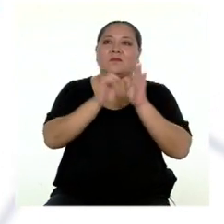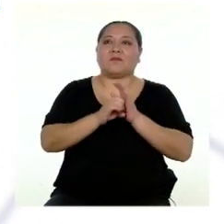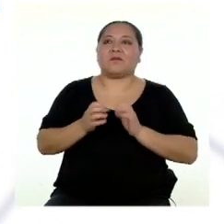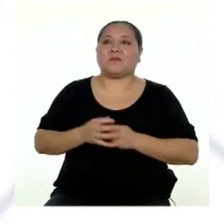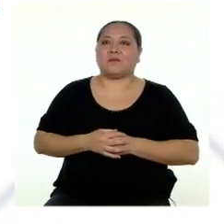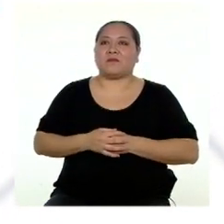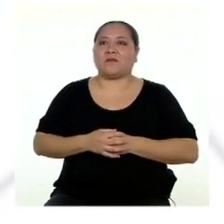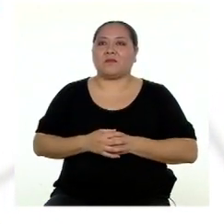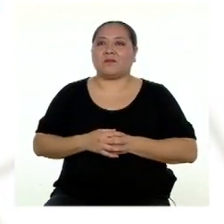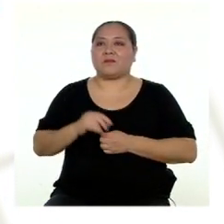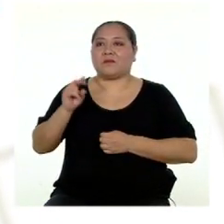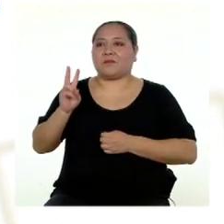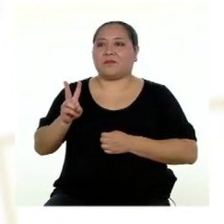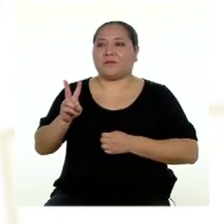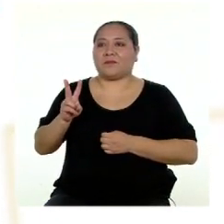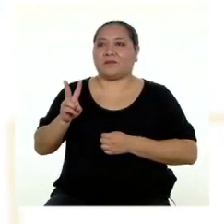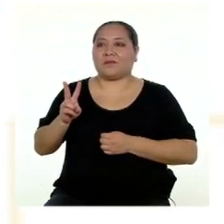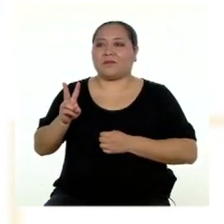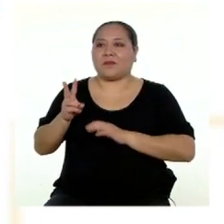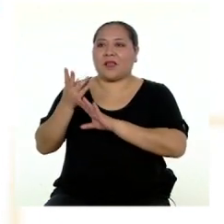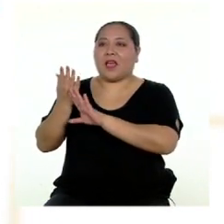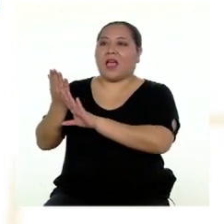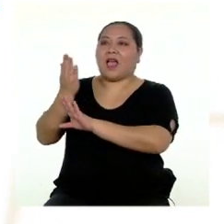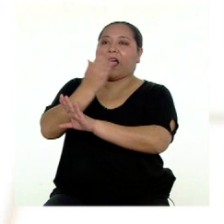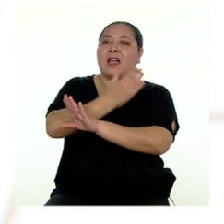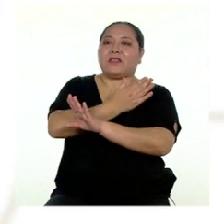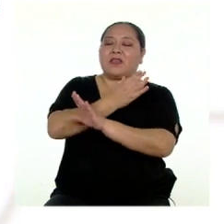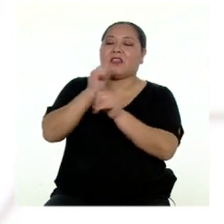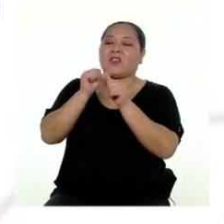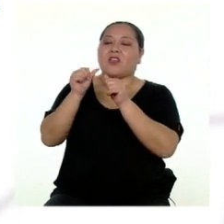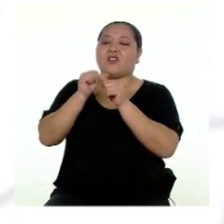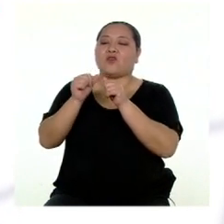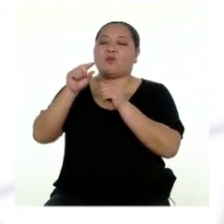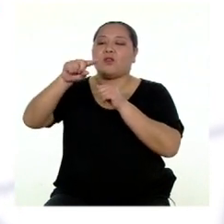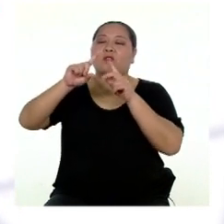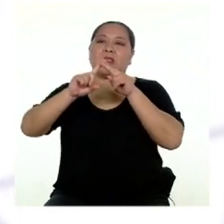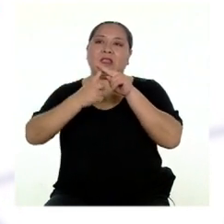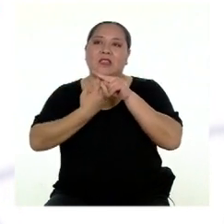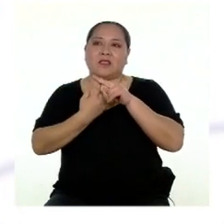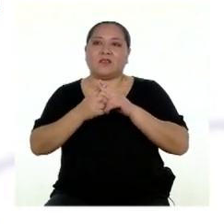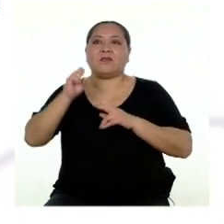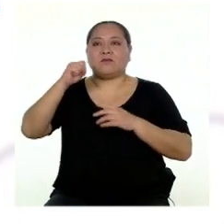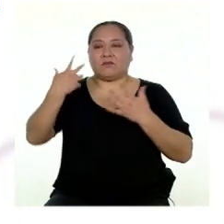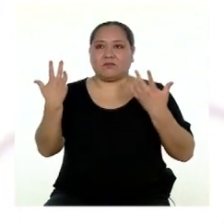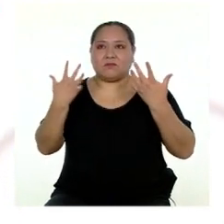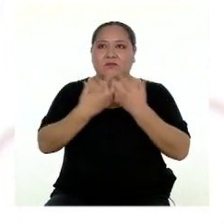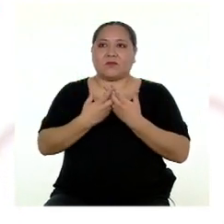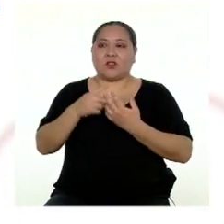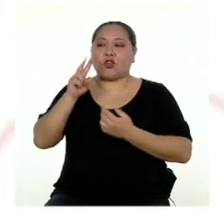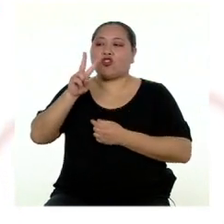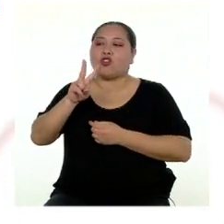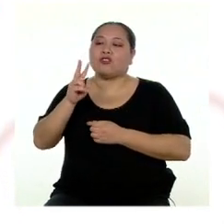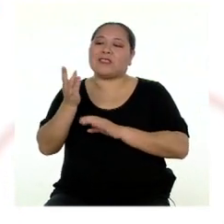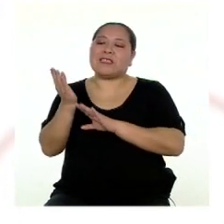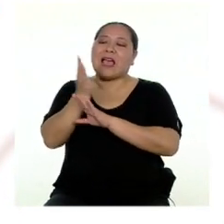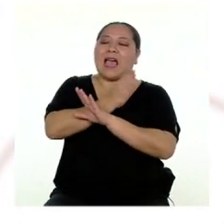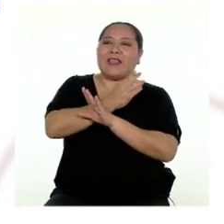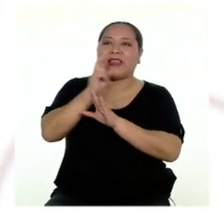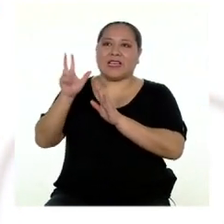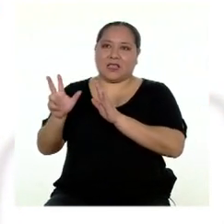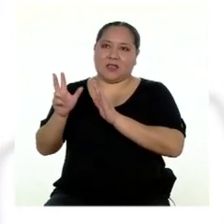el número 2 ahora es anterior del número de inicio, lo que sí cumple porque 2 es el anterior de